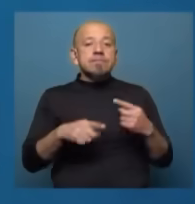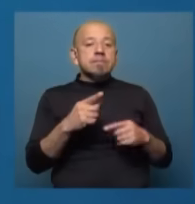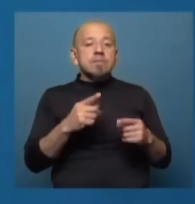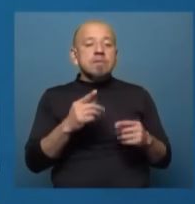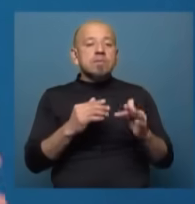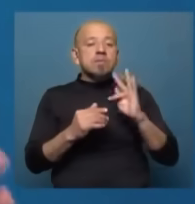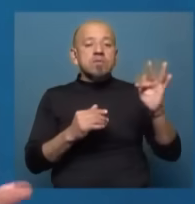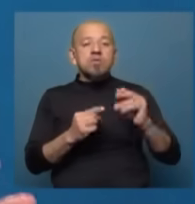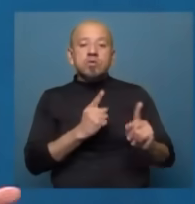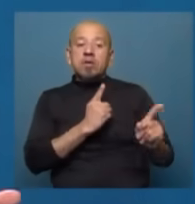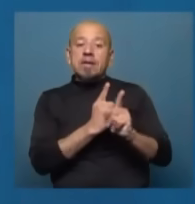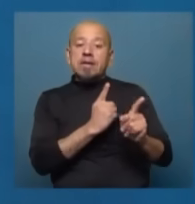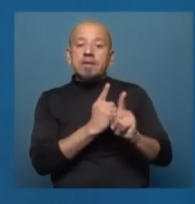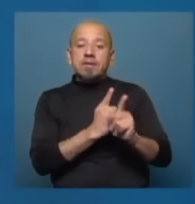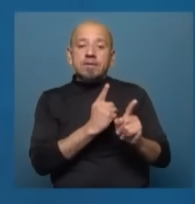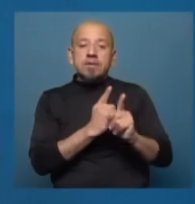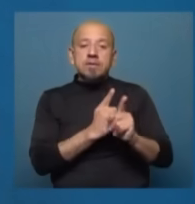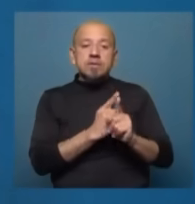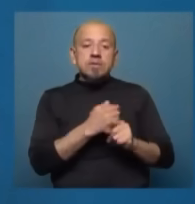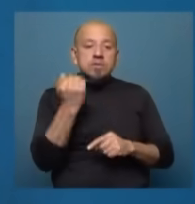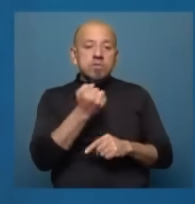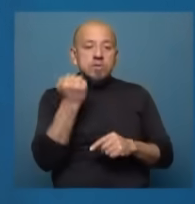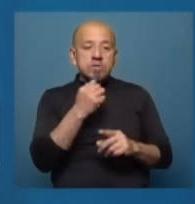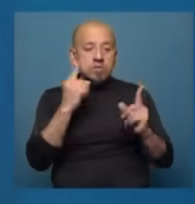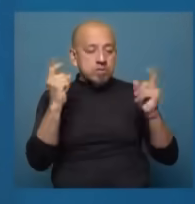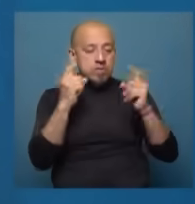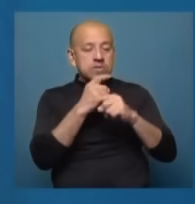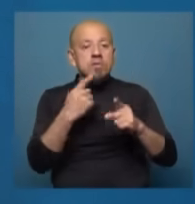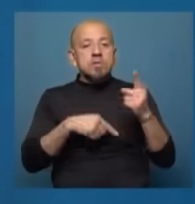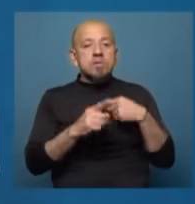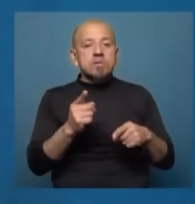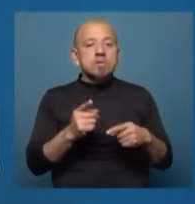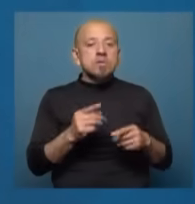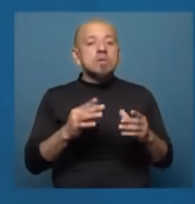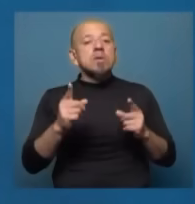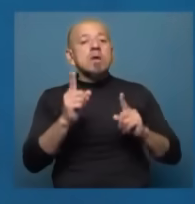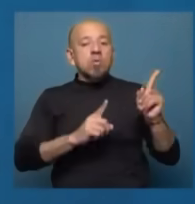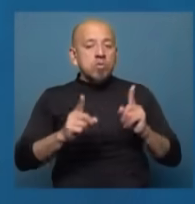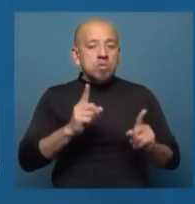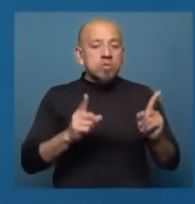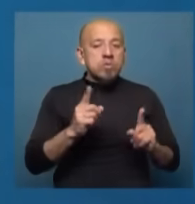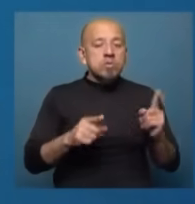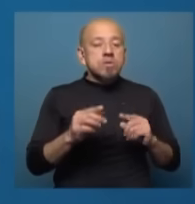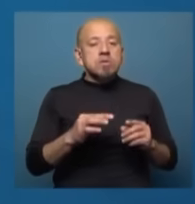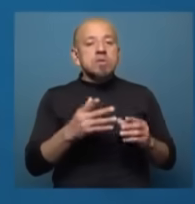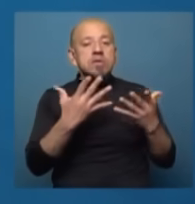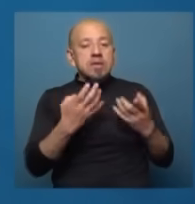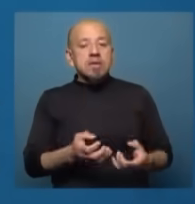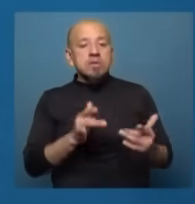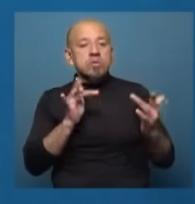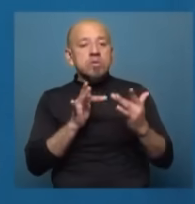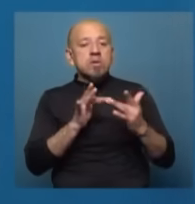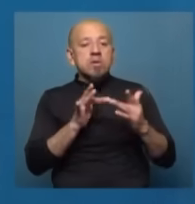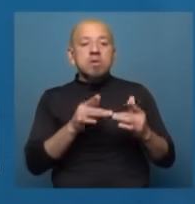clientes que es parte muy importante de la profesión y muy difícil entonces aunque algunos a veces algunas víctimas quieren tener contacto con